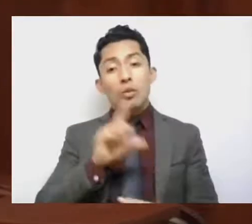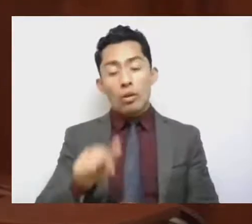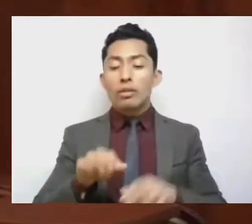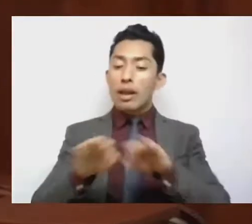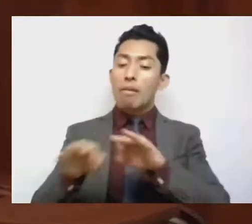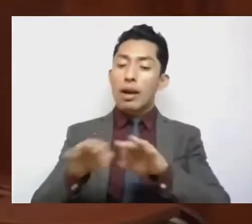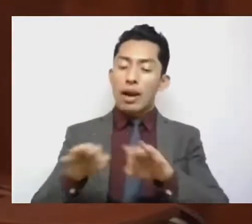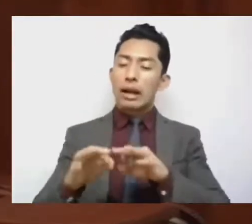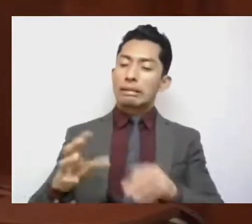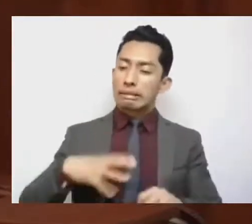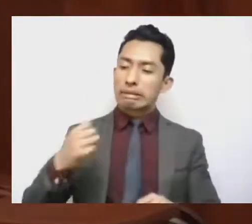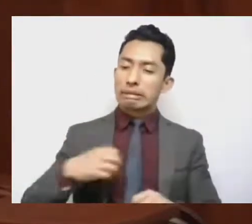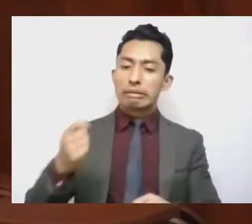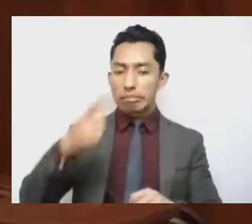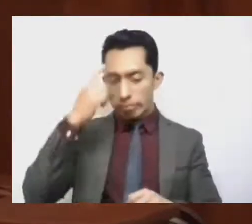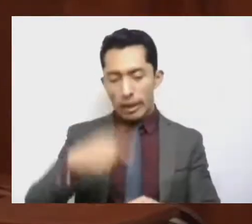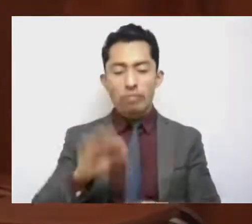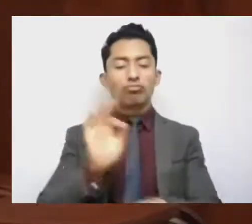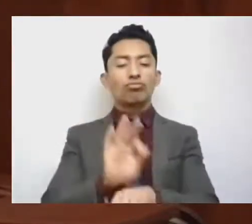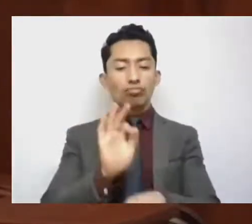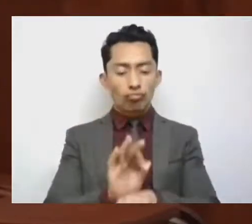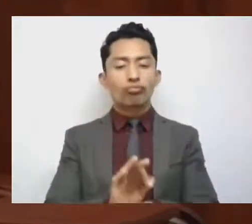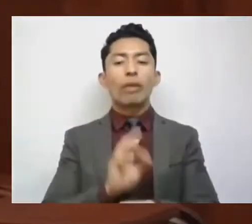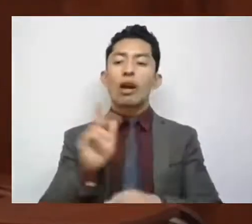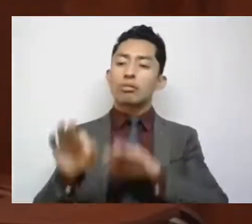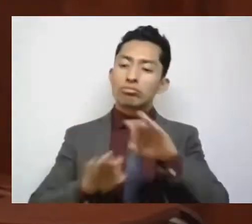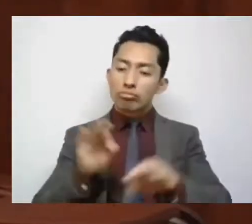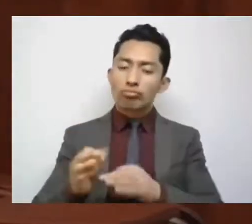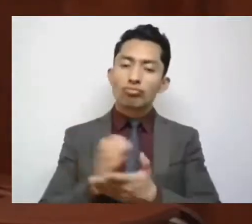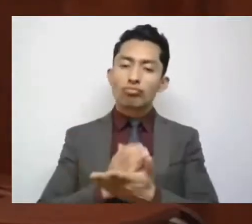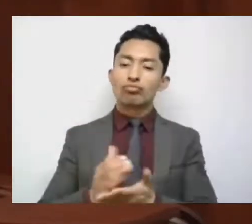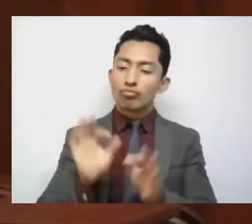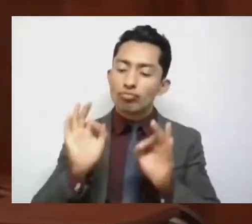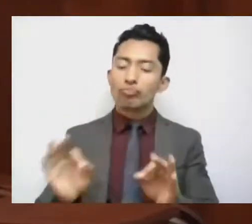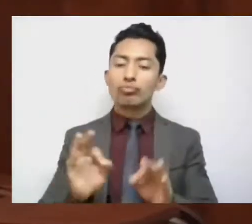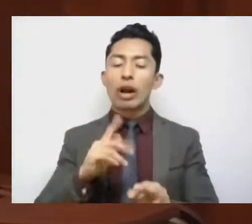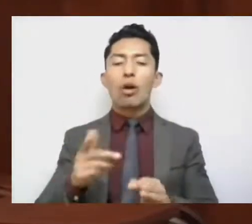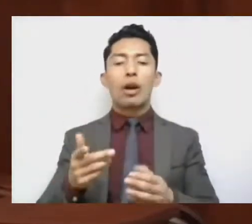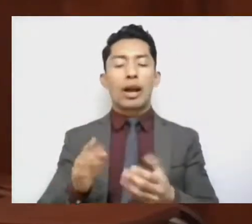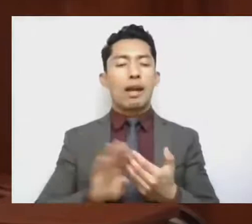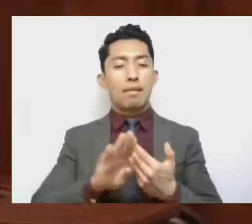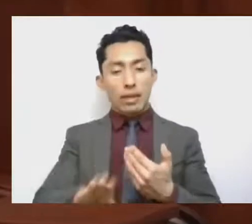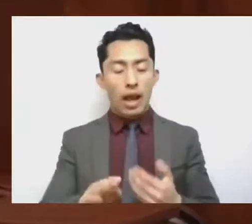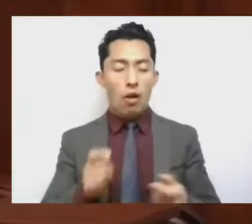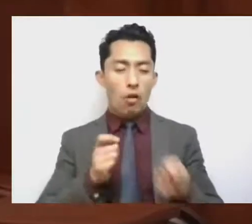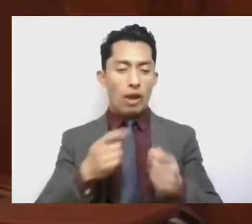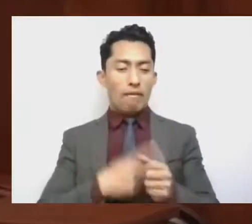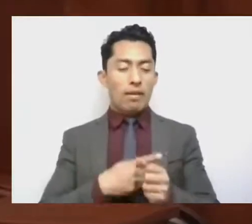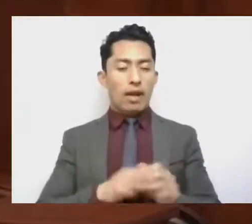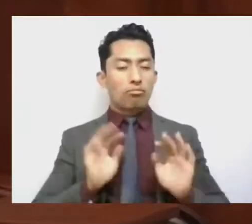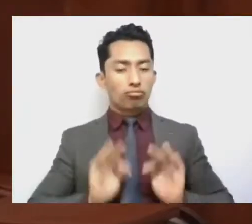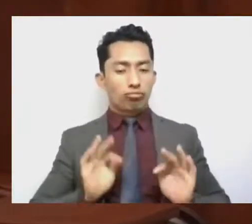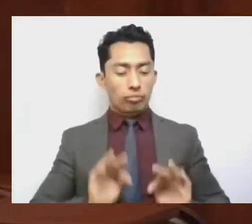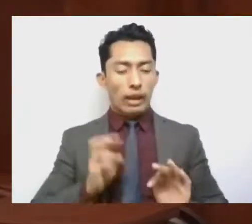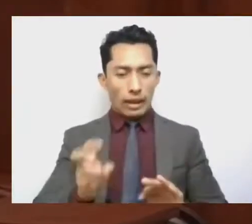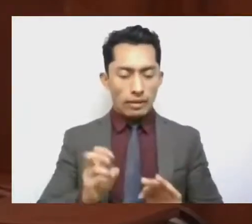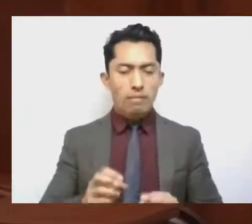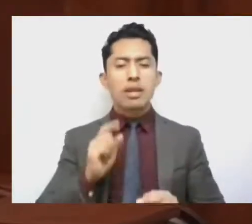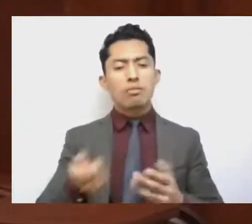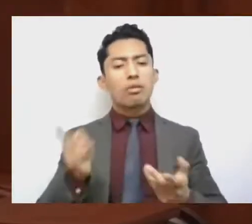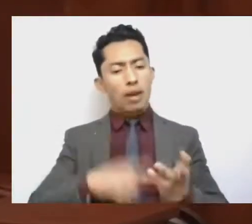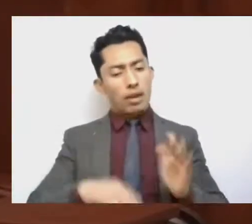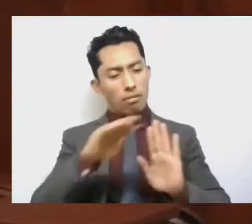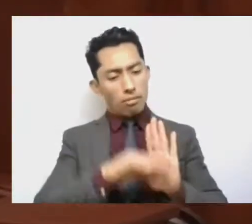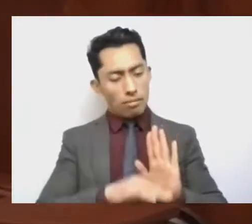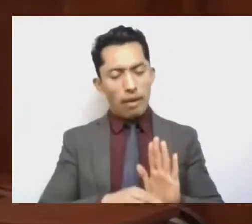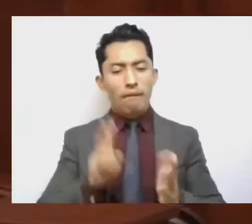para garantizar mejores tratamientos, prevención y control de la enfermedad. Establecer parámetros válidos para medir